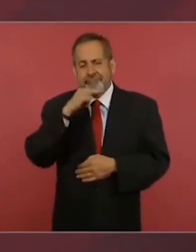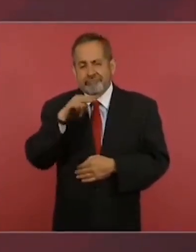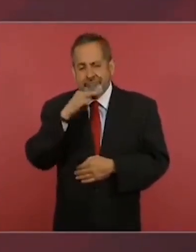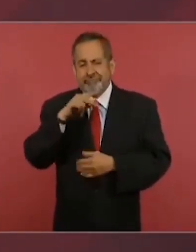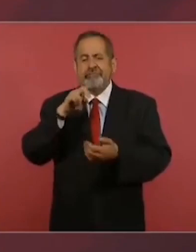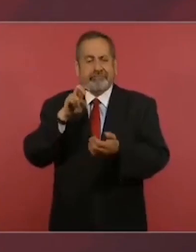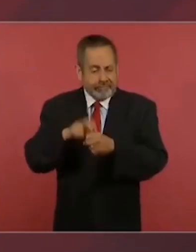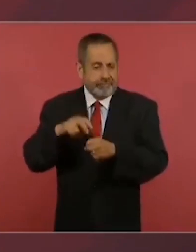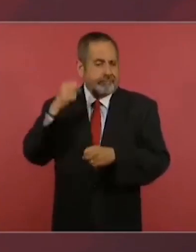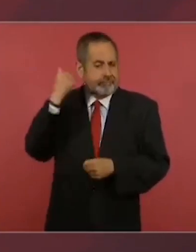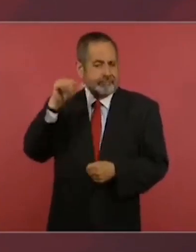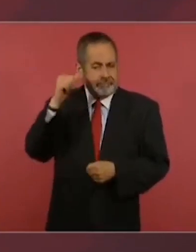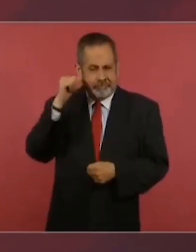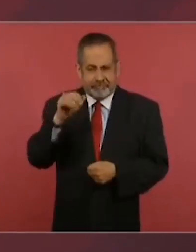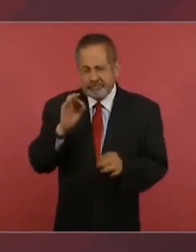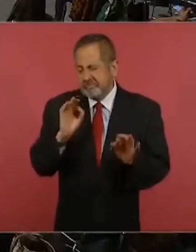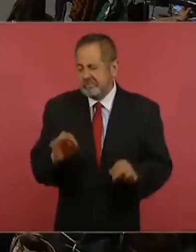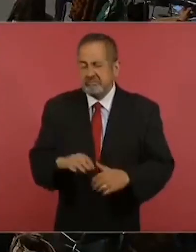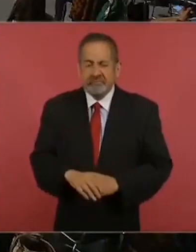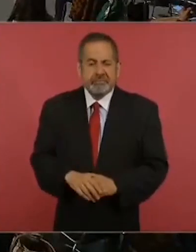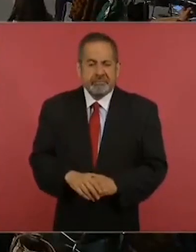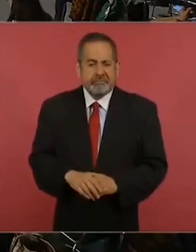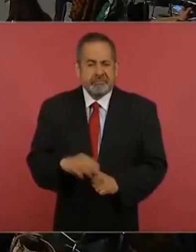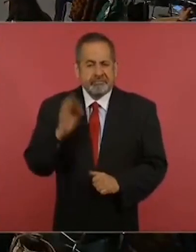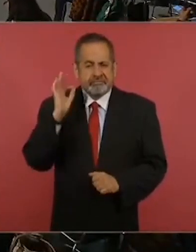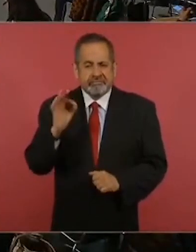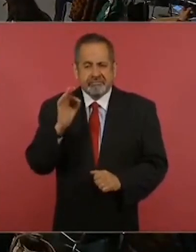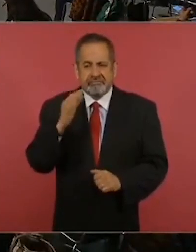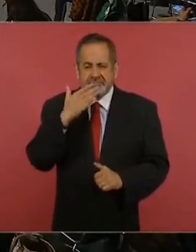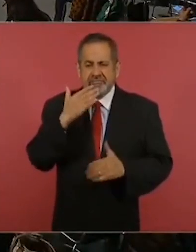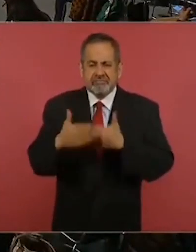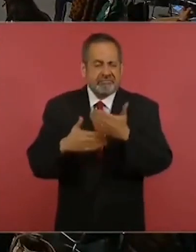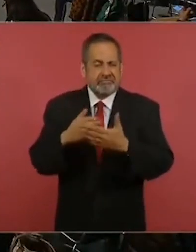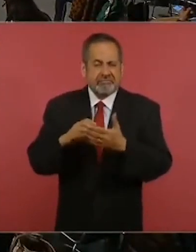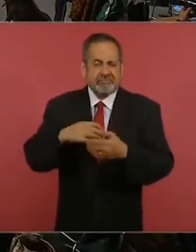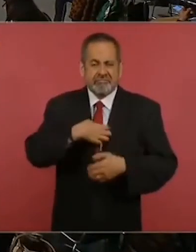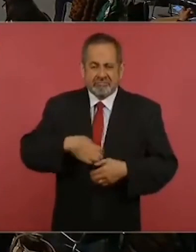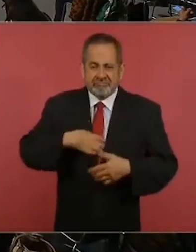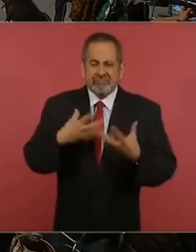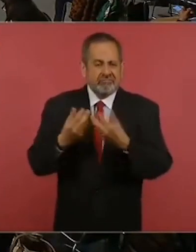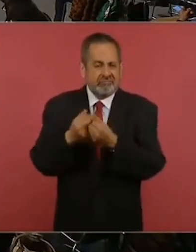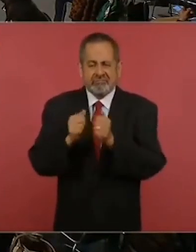para sacar algún provecho.